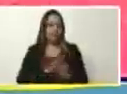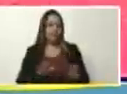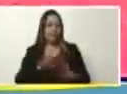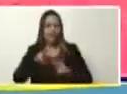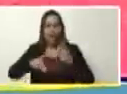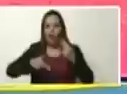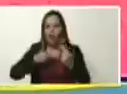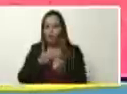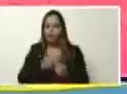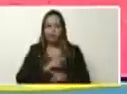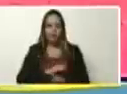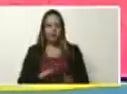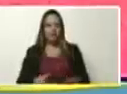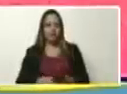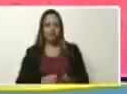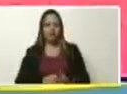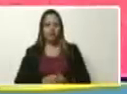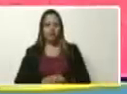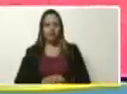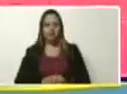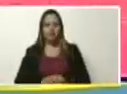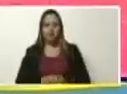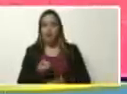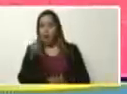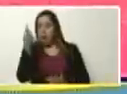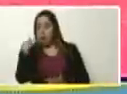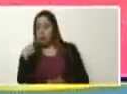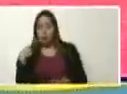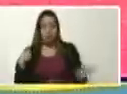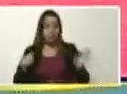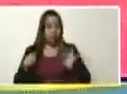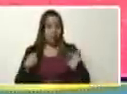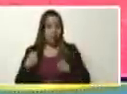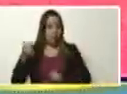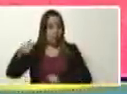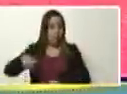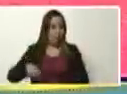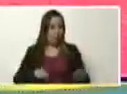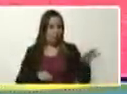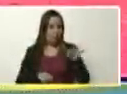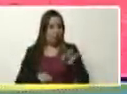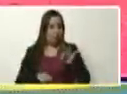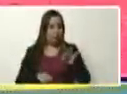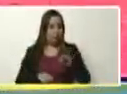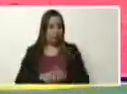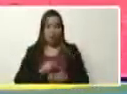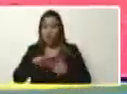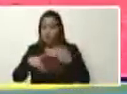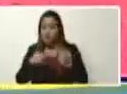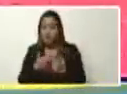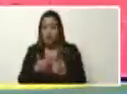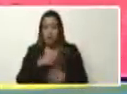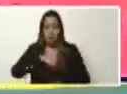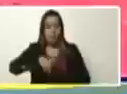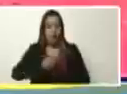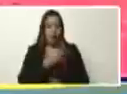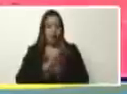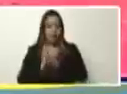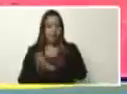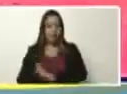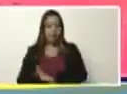jamás. Ni ayer, ni hoy, ni nunca.